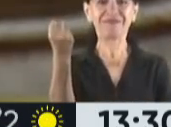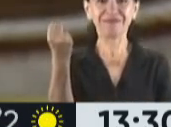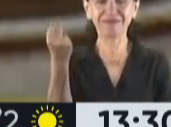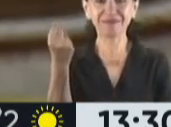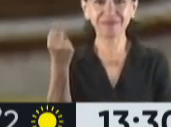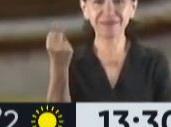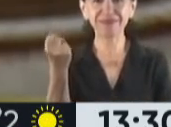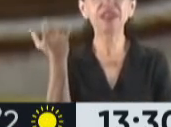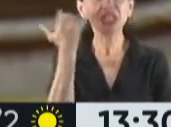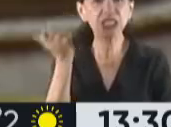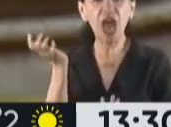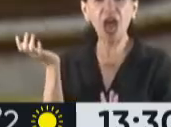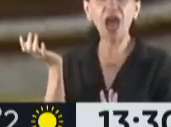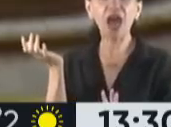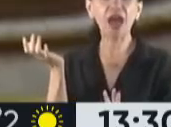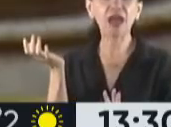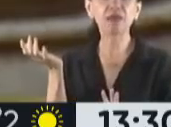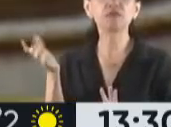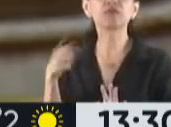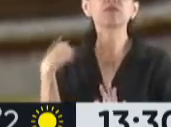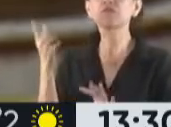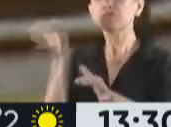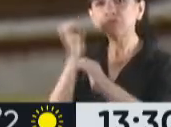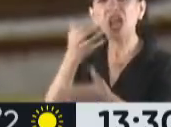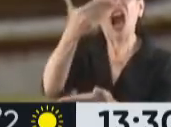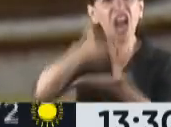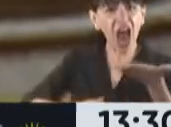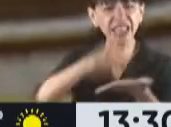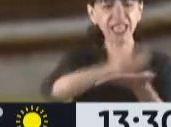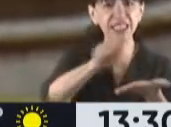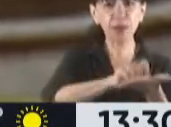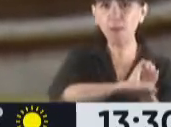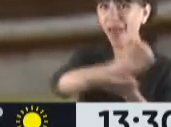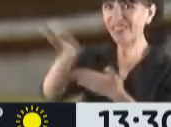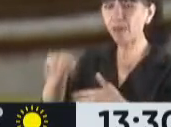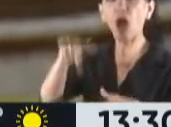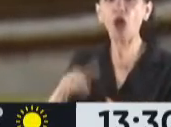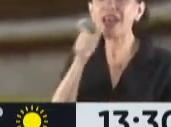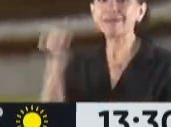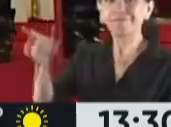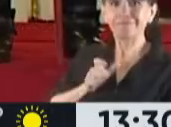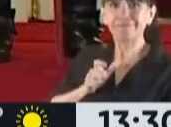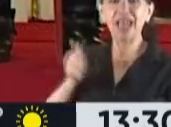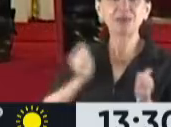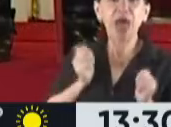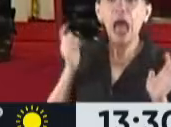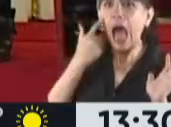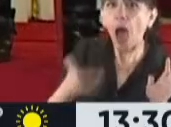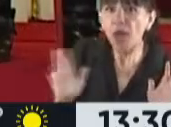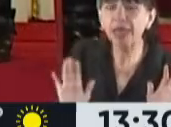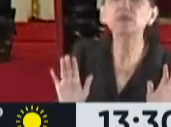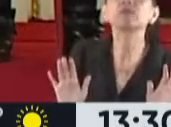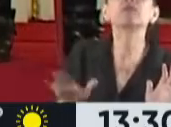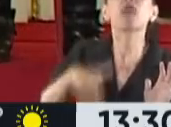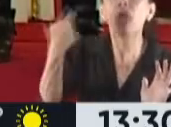Lo hemos negociado, ahora nosotros hemos escrito una carta y esperamos una respuesta a esa misiva y después veremos cómo podemos